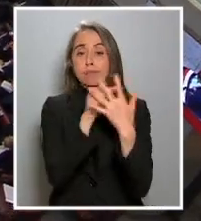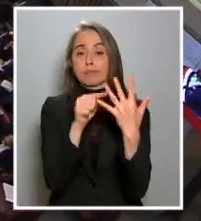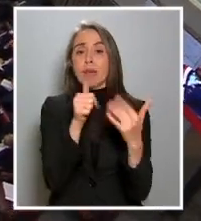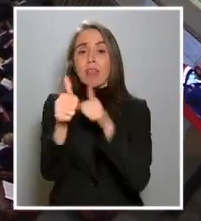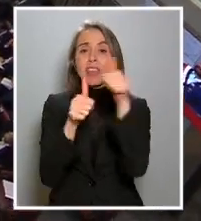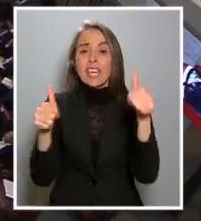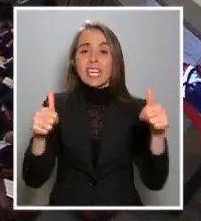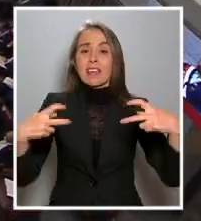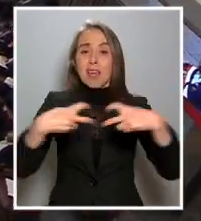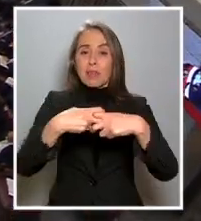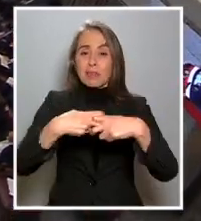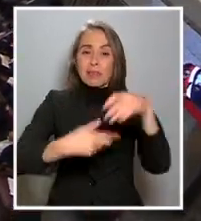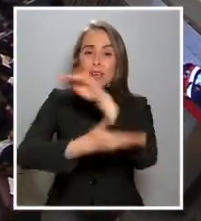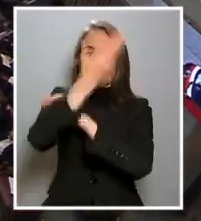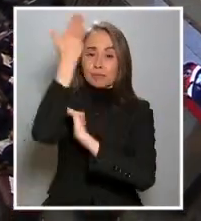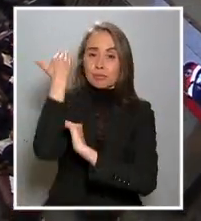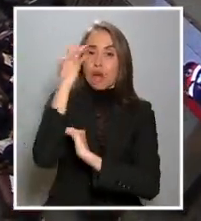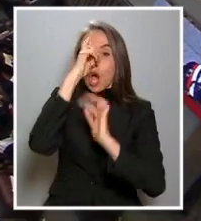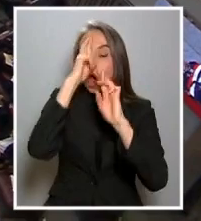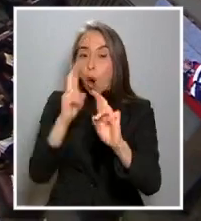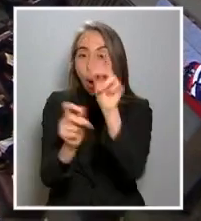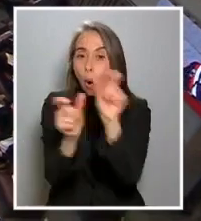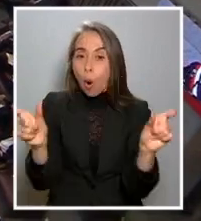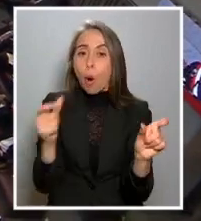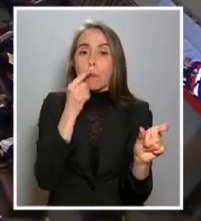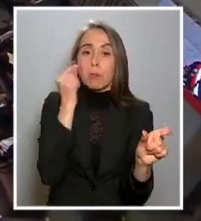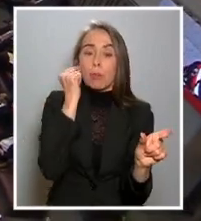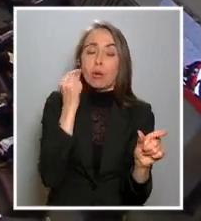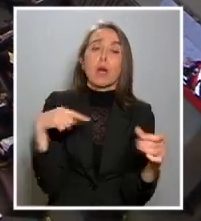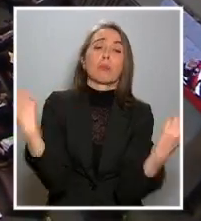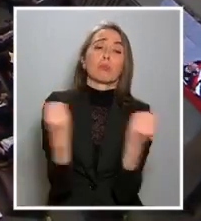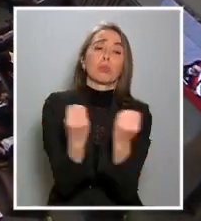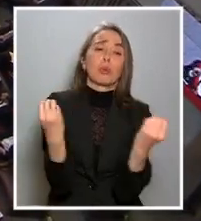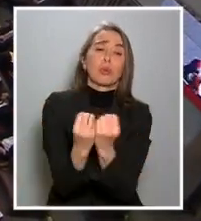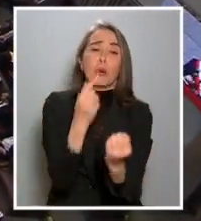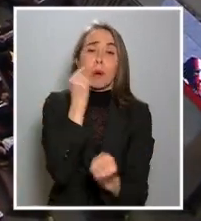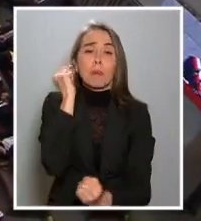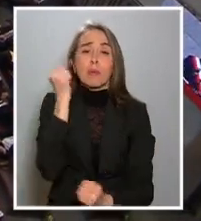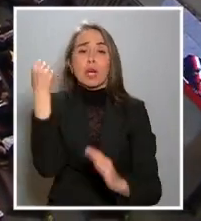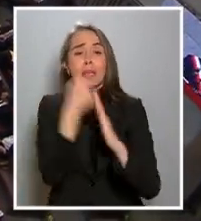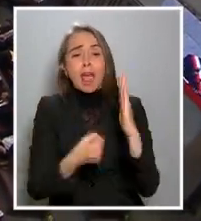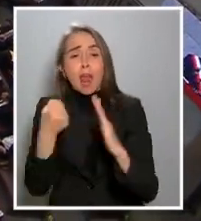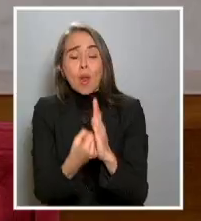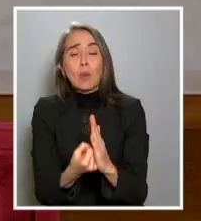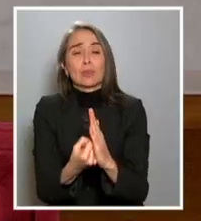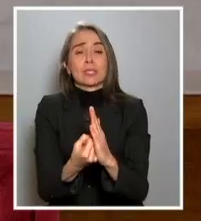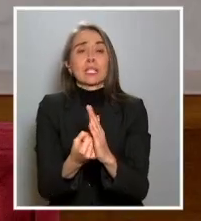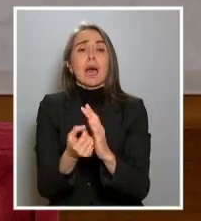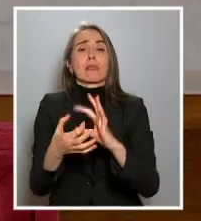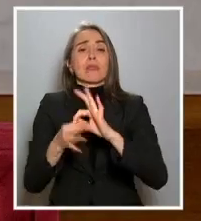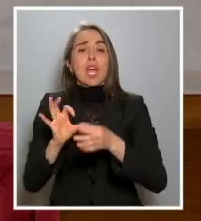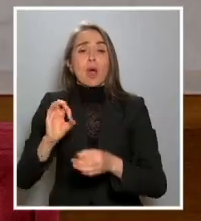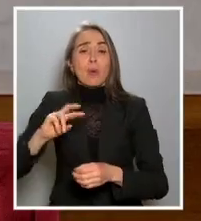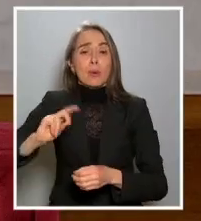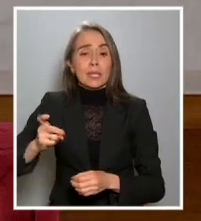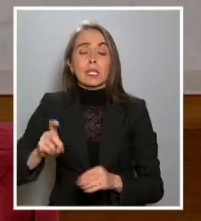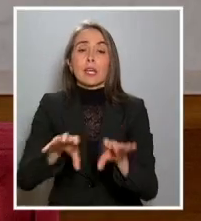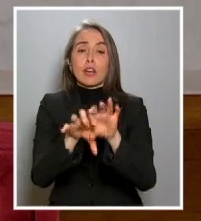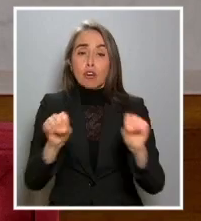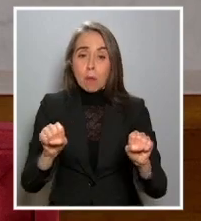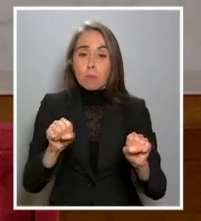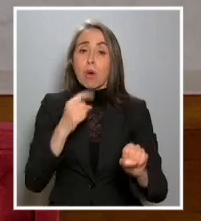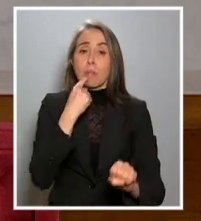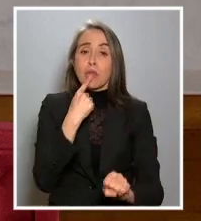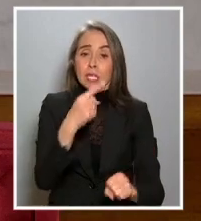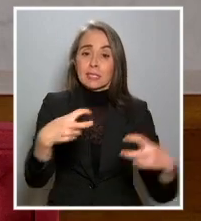En homenaje a ellos y a tantos y tantas luchadores sociales, me comprometo con el mundo